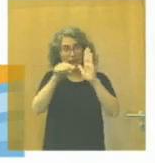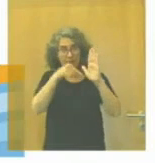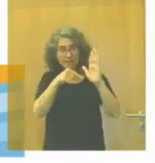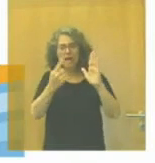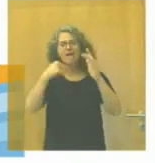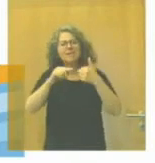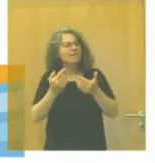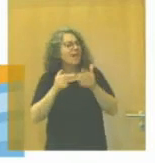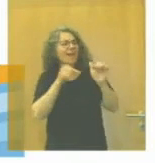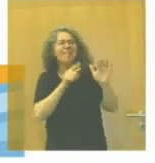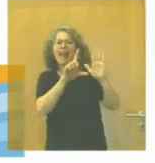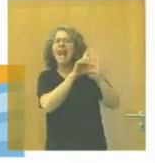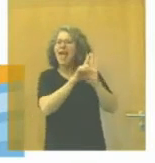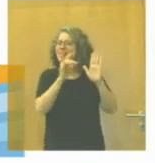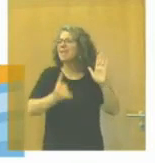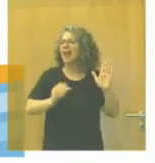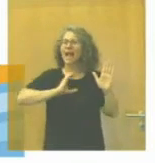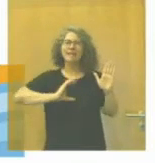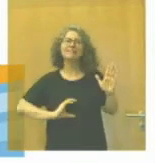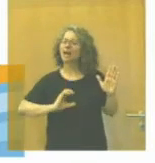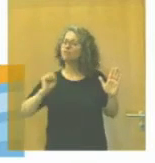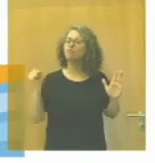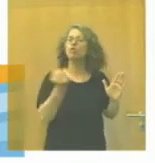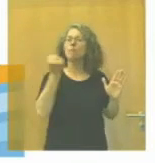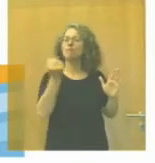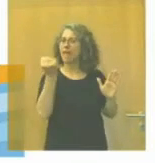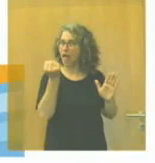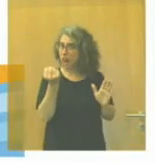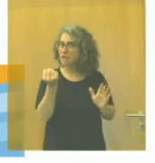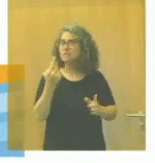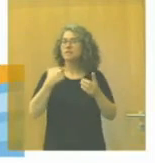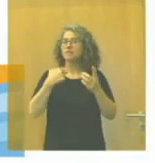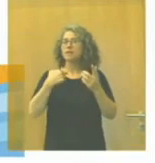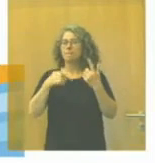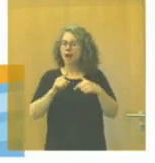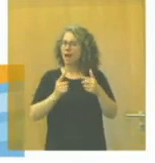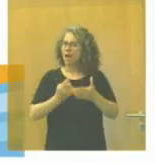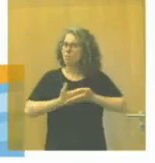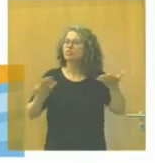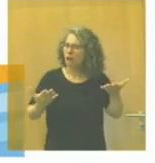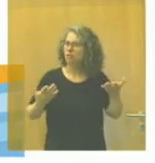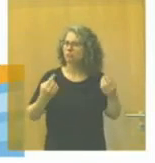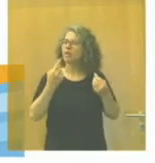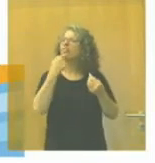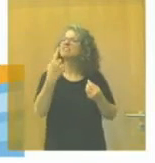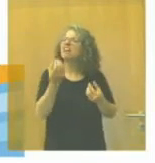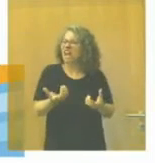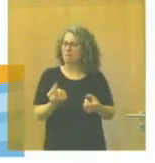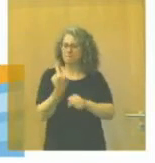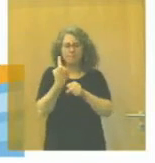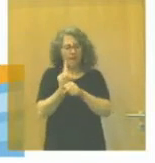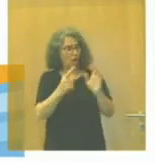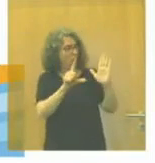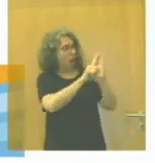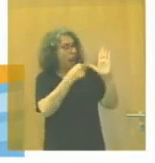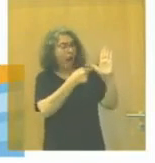algunas características que para nosotros nos parecen fundamentales destacar. Primero, que la ley tiene